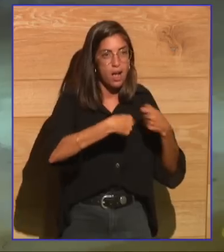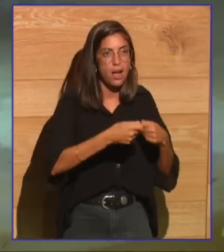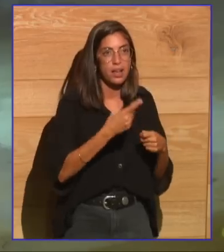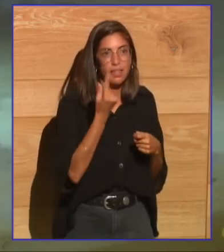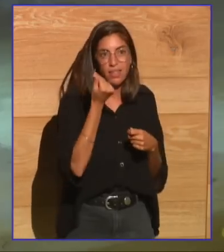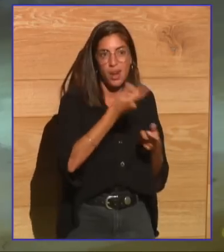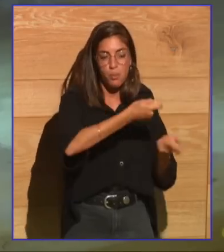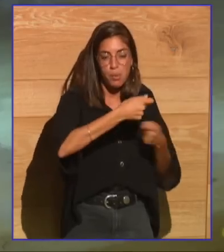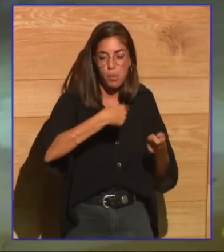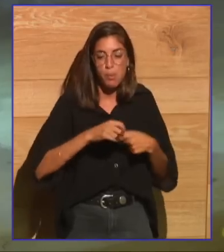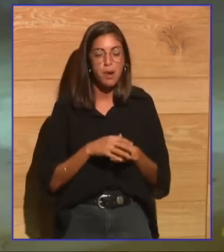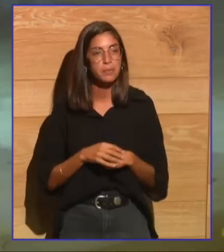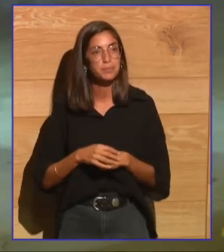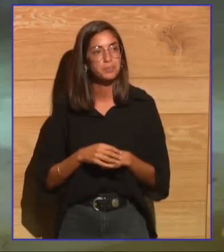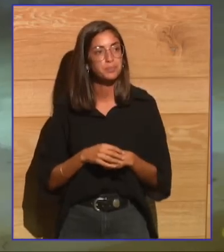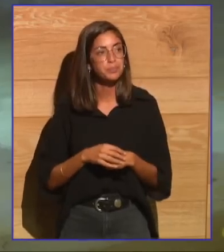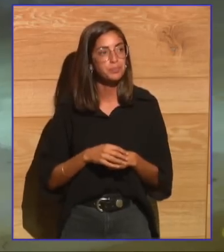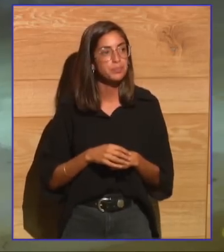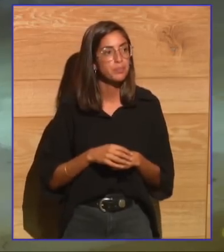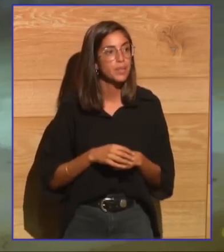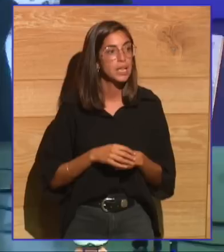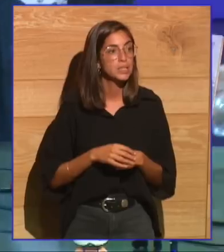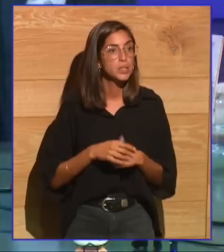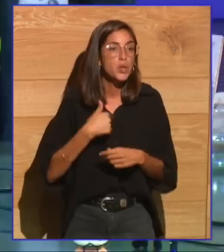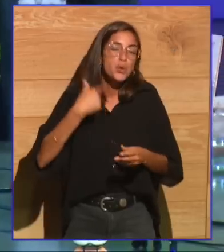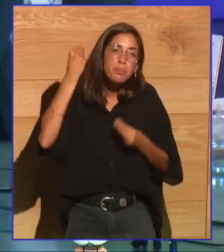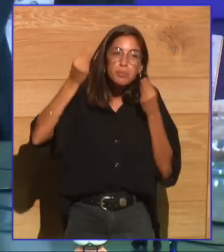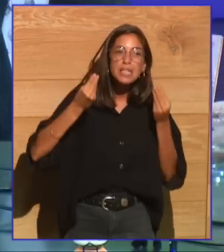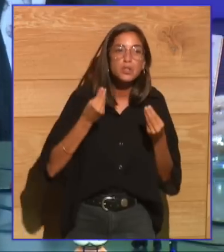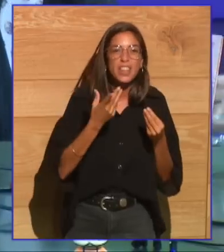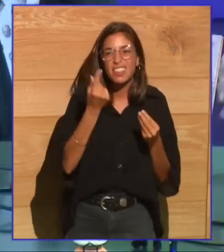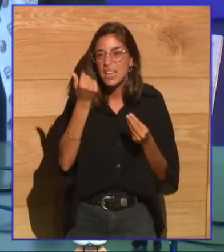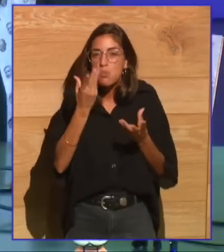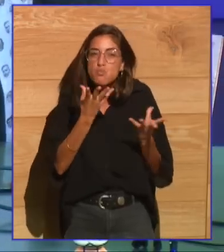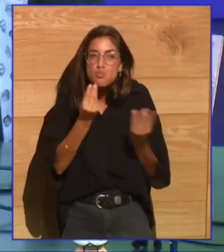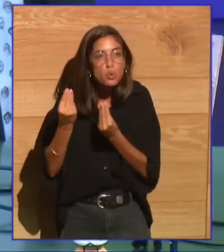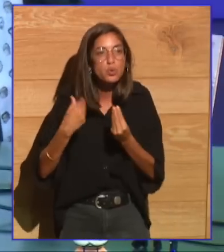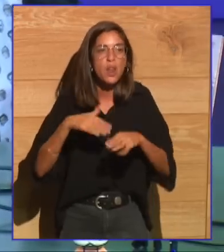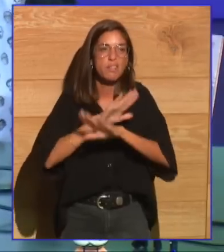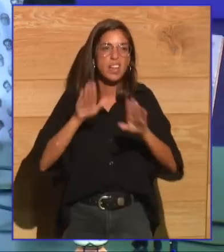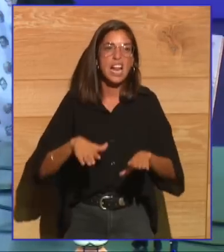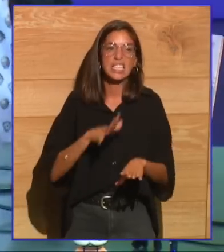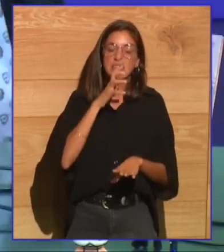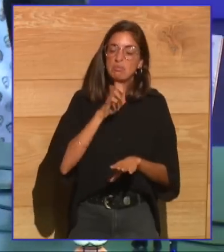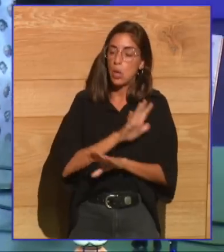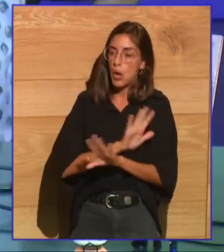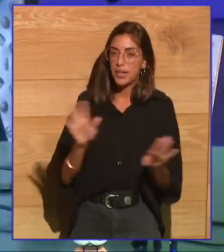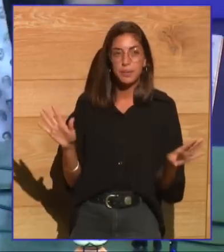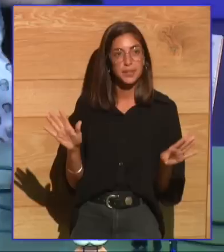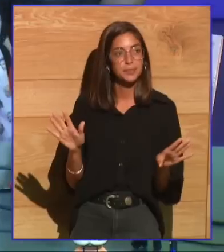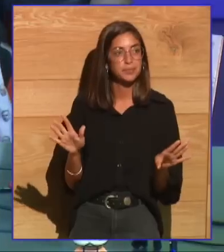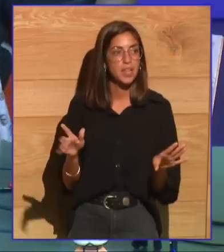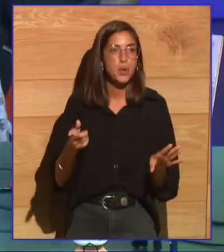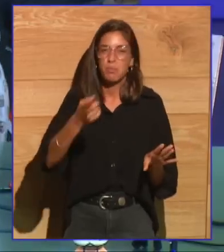pierde la ilusión de que es un engorro tío hay veces que tener tanta pasta es un engorda team la primera vez padecemos